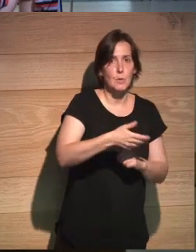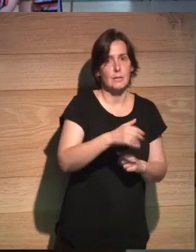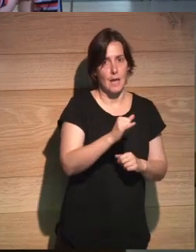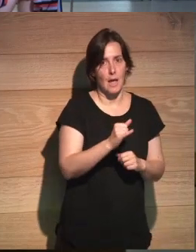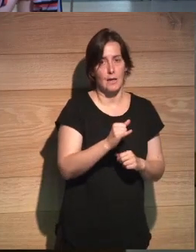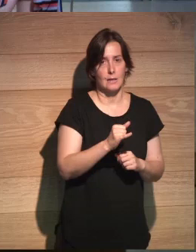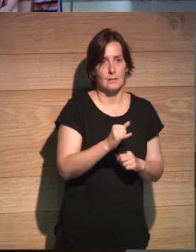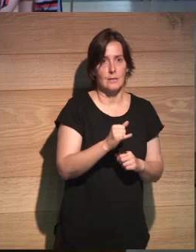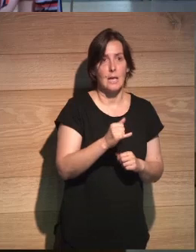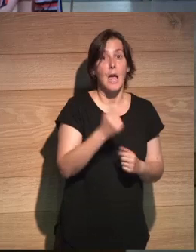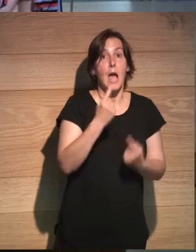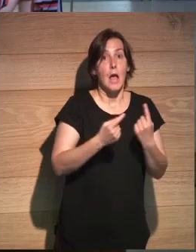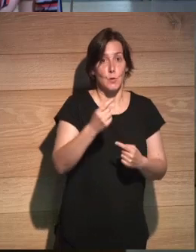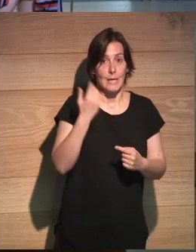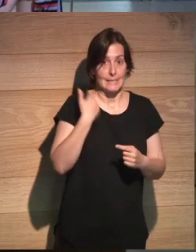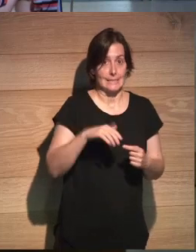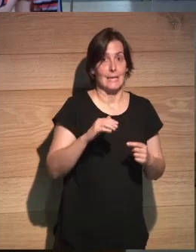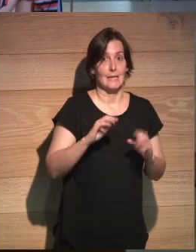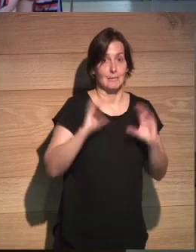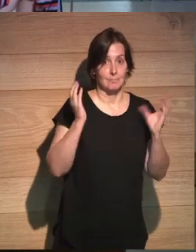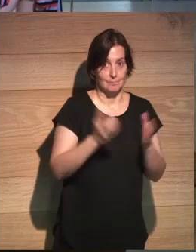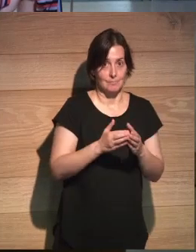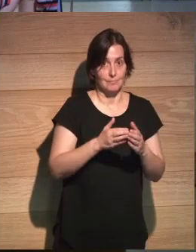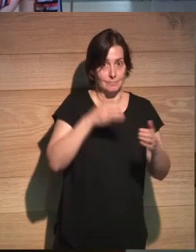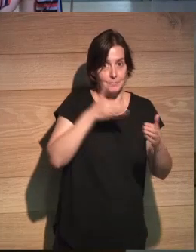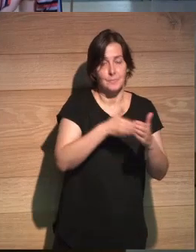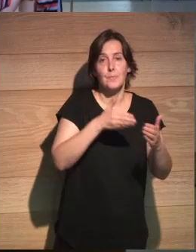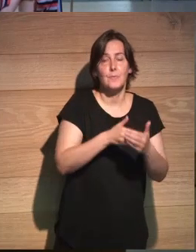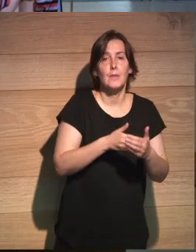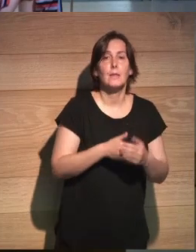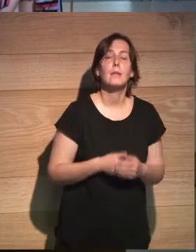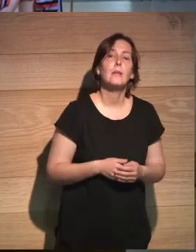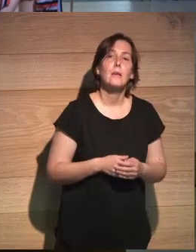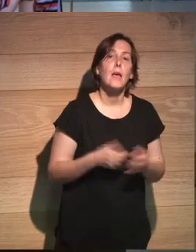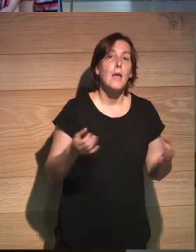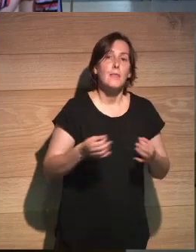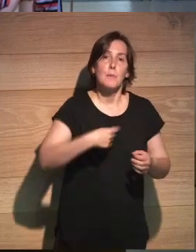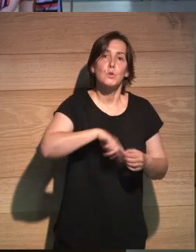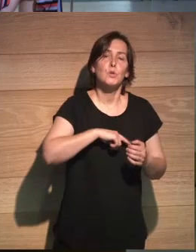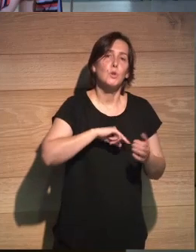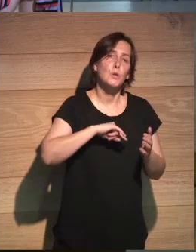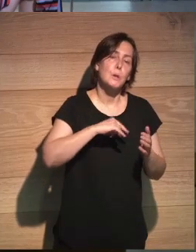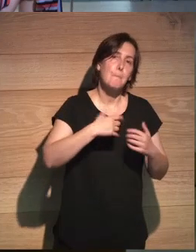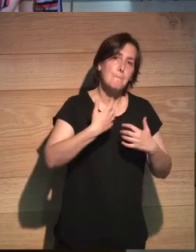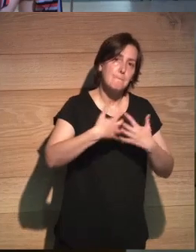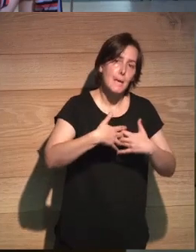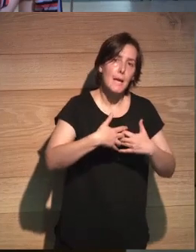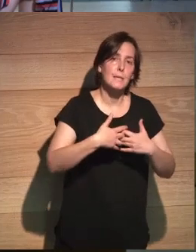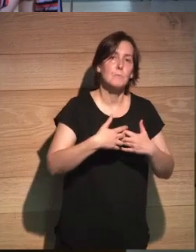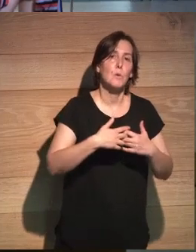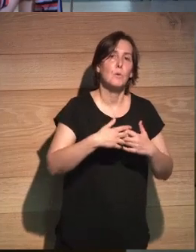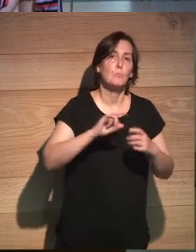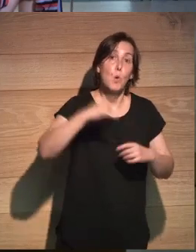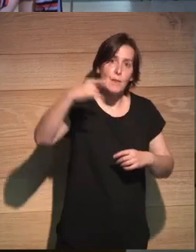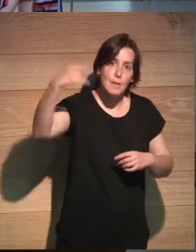se están encontrando, ¿no? Básicamente de lo que se trata es de recurrir a mecanismos de multiplicación, porque es muy fácil